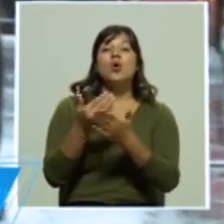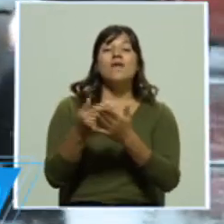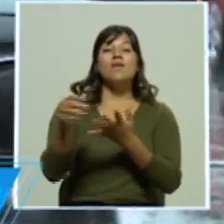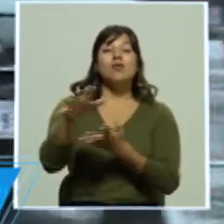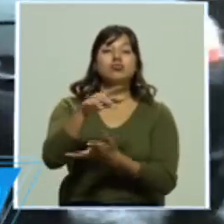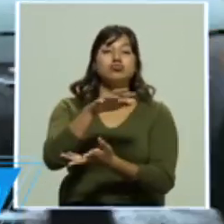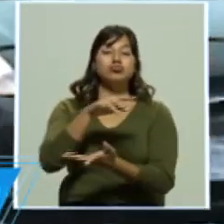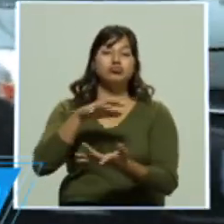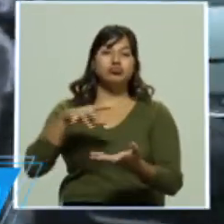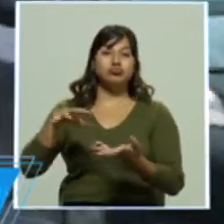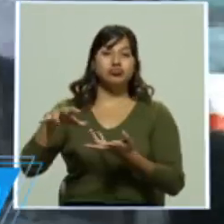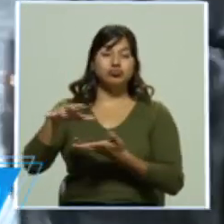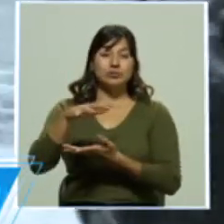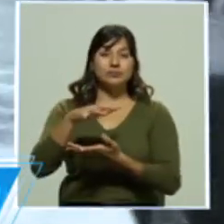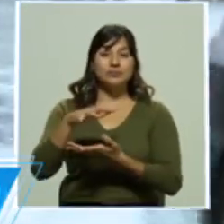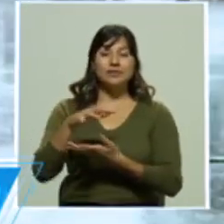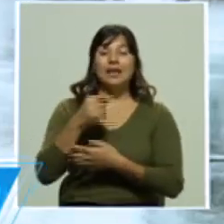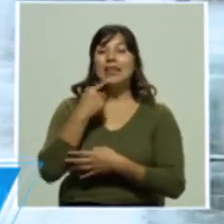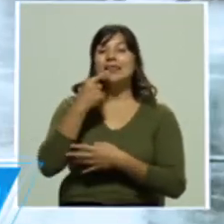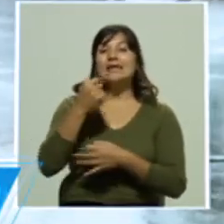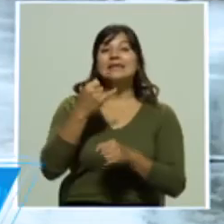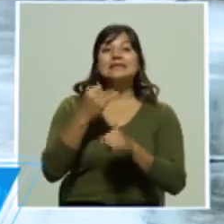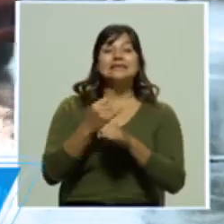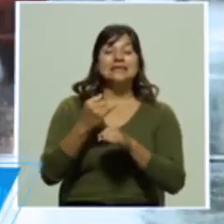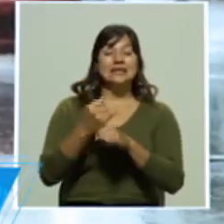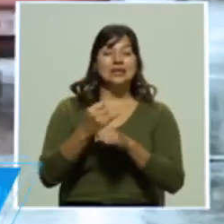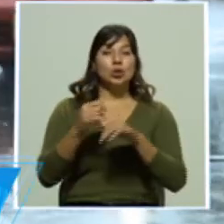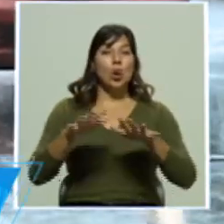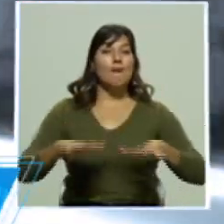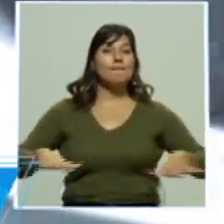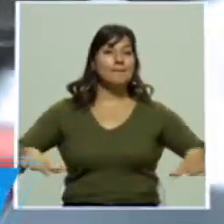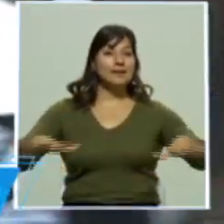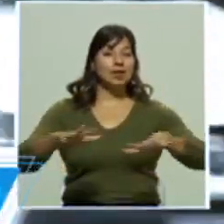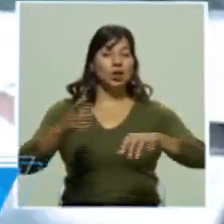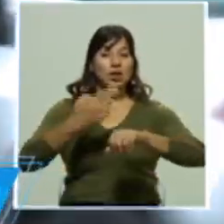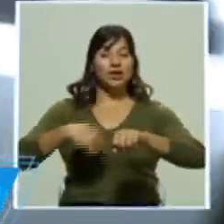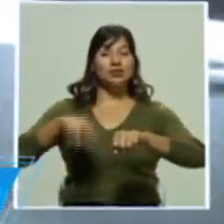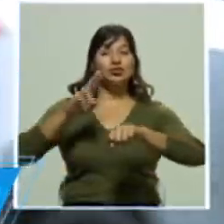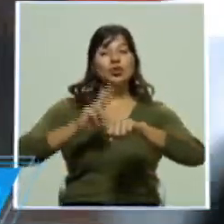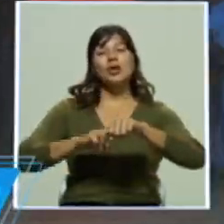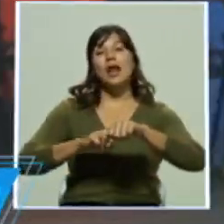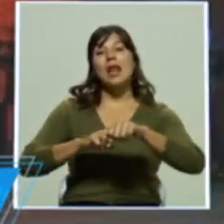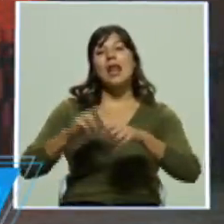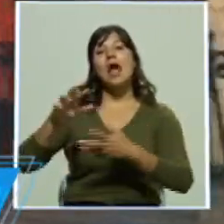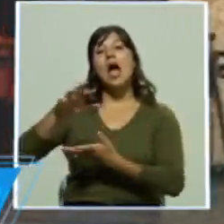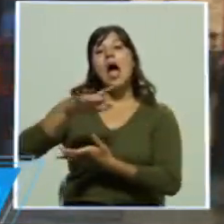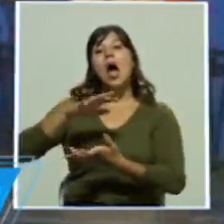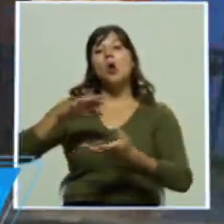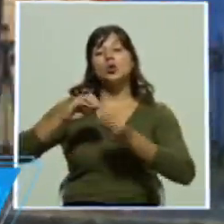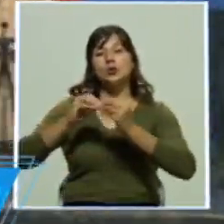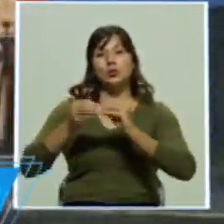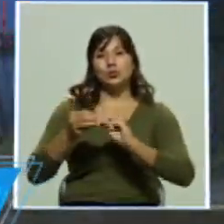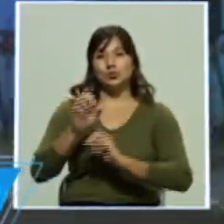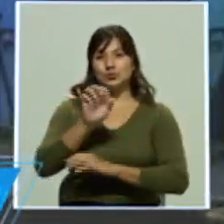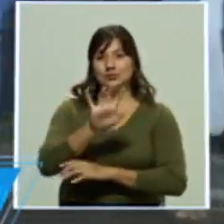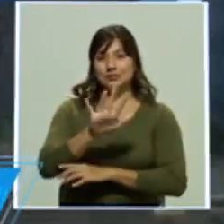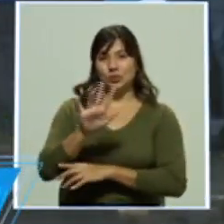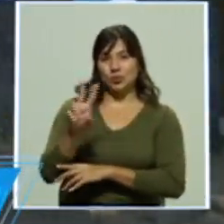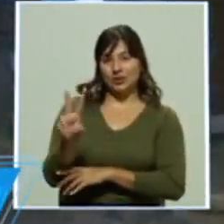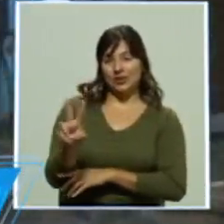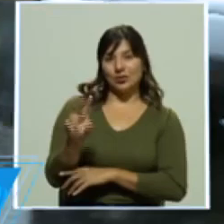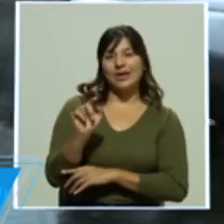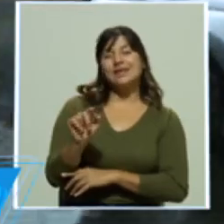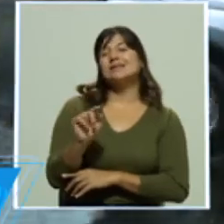fenómeno atmosférico. Según el Instituto Meteorológico Nacional, la onda tropical número 52